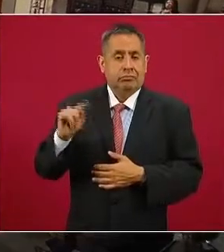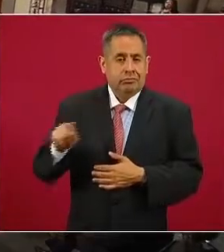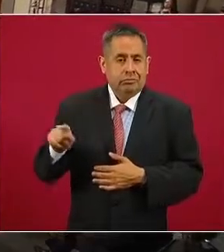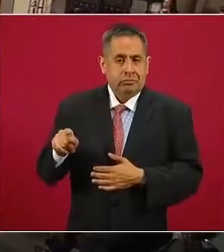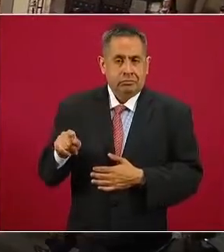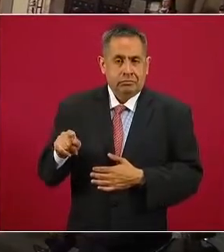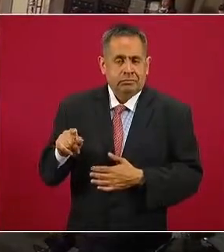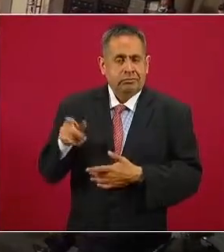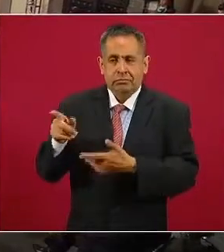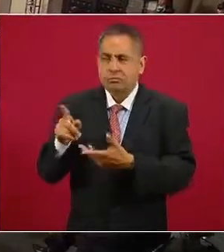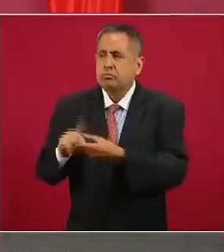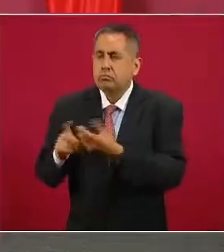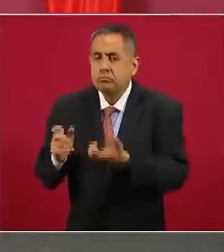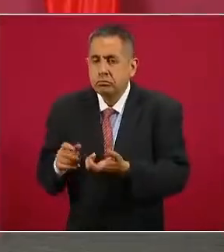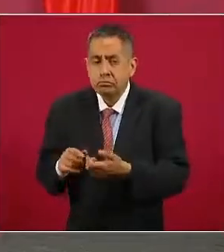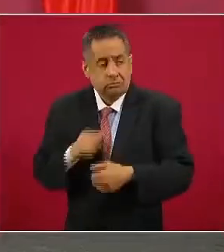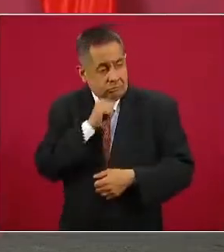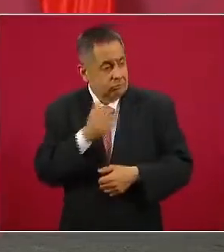no